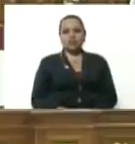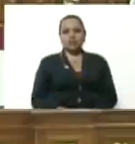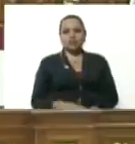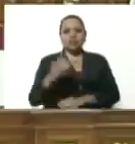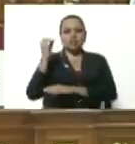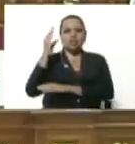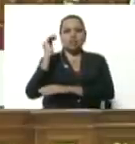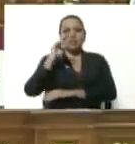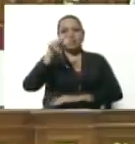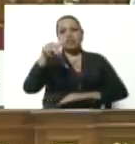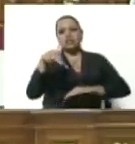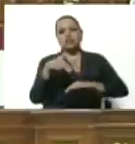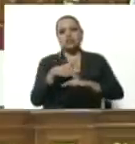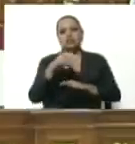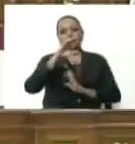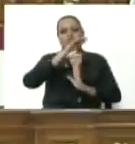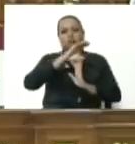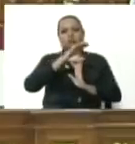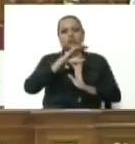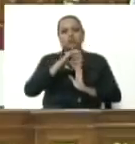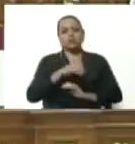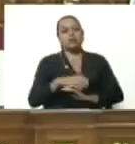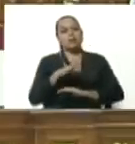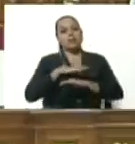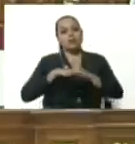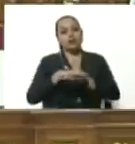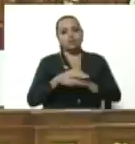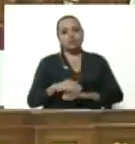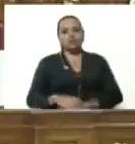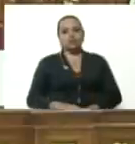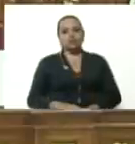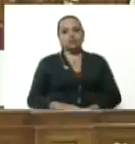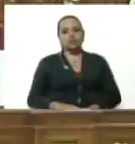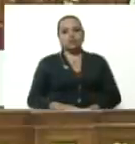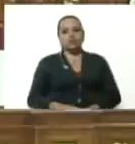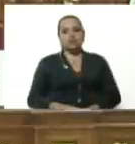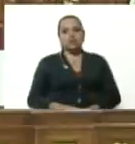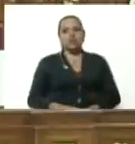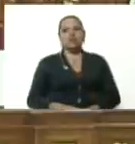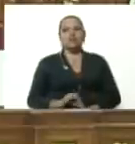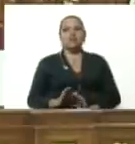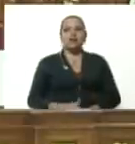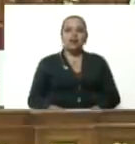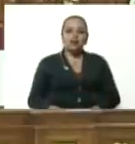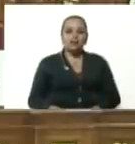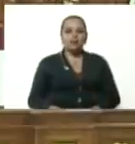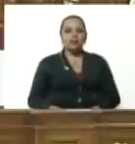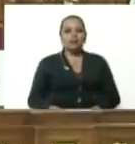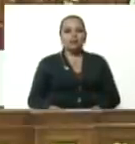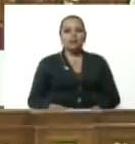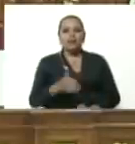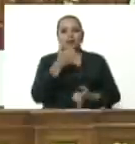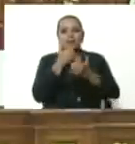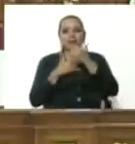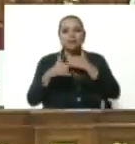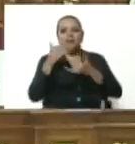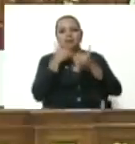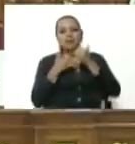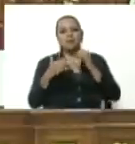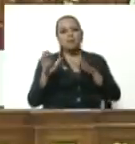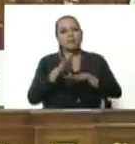Asamblea Nacional, del Tribunal Supremo de... Ya va, pues, dejen que me equivoque.